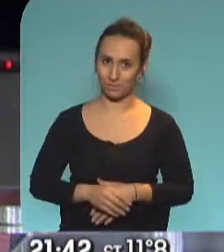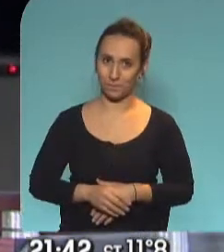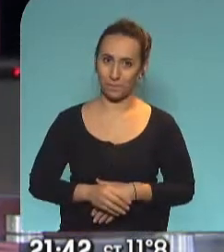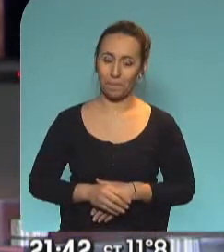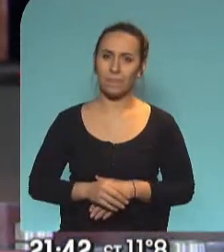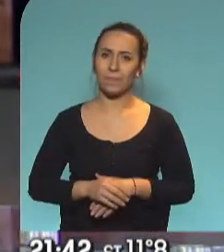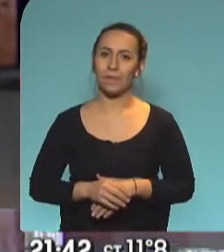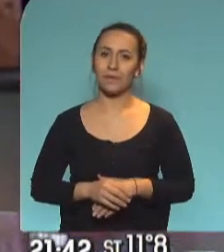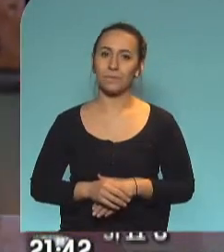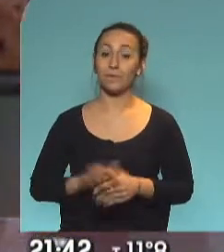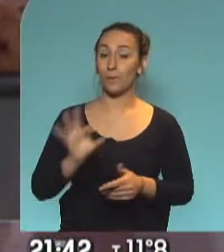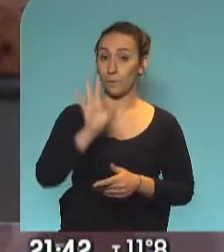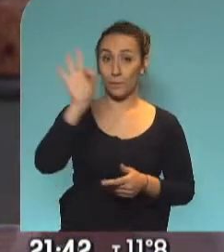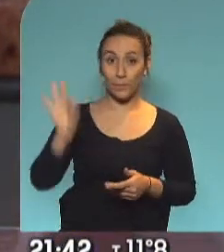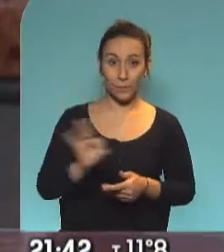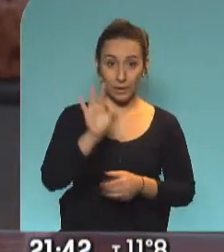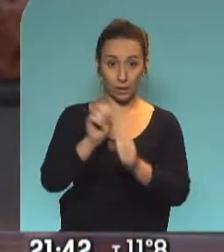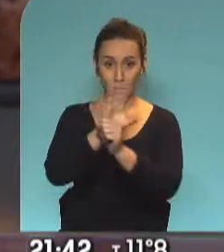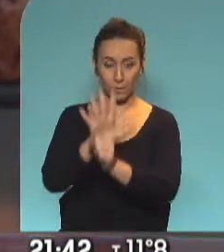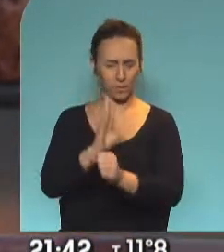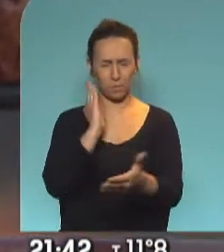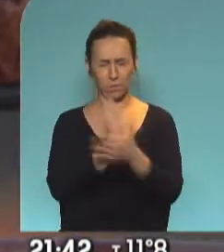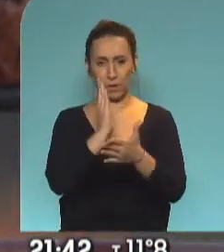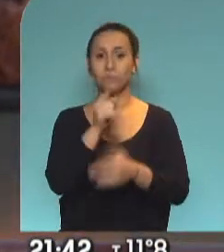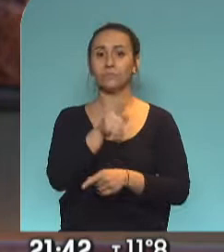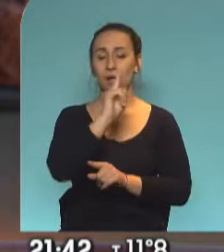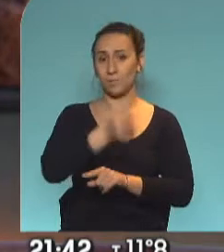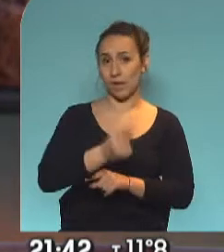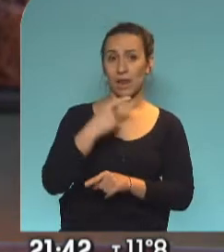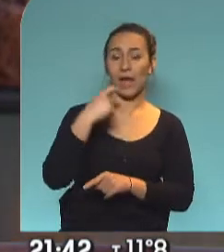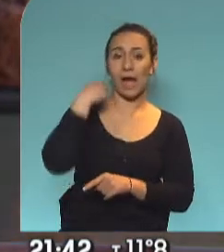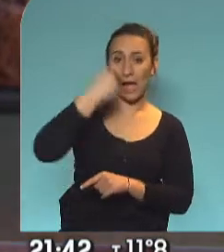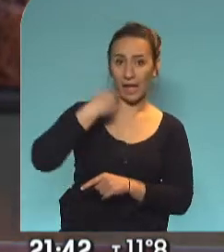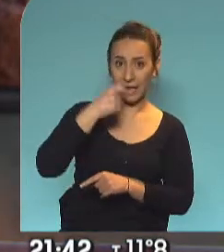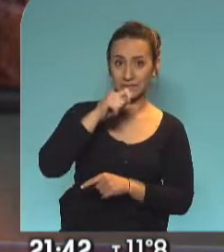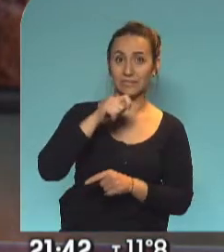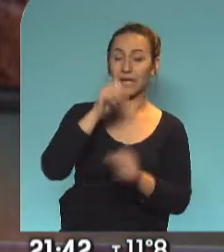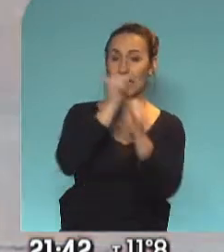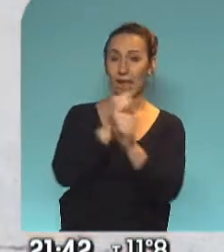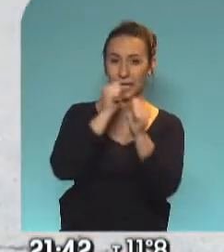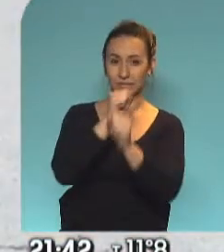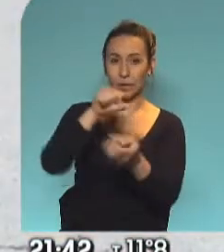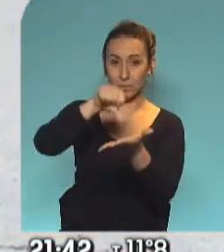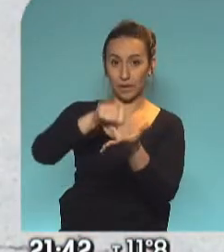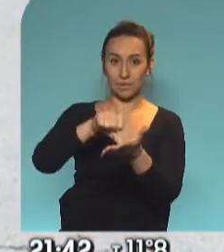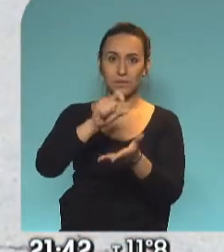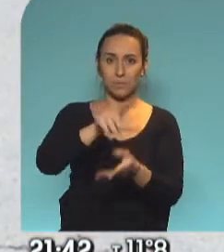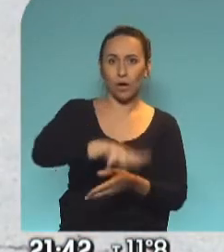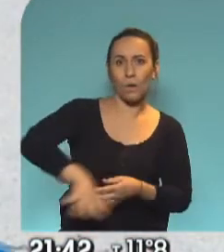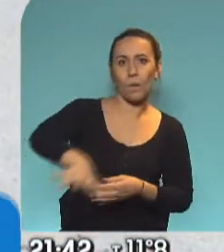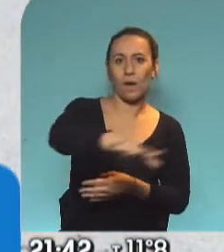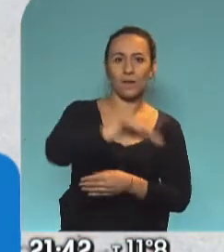Y el impacto del virus llega también a Grecia, más concretamente al campo de refugiados. Estamos hablando del